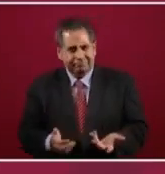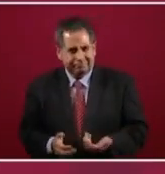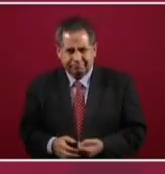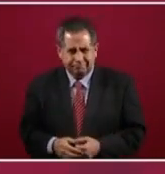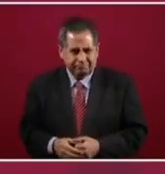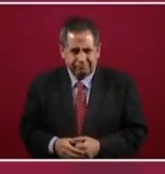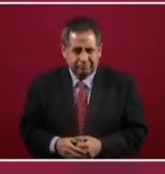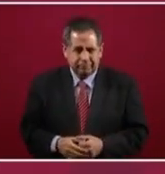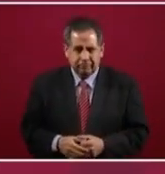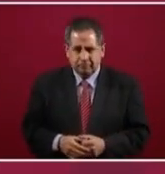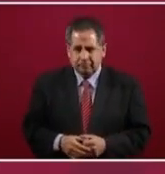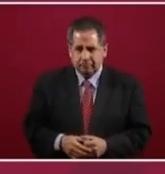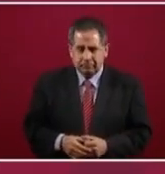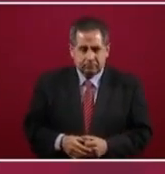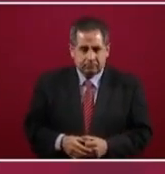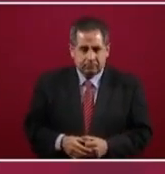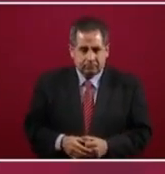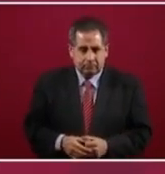pues